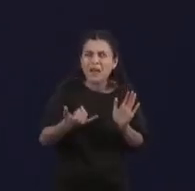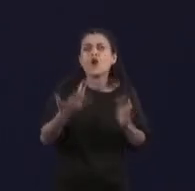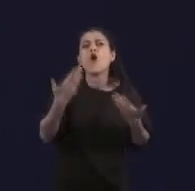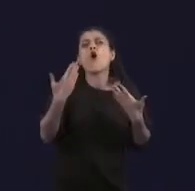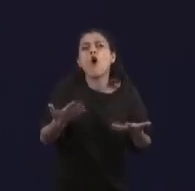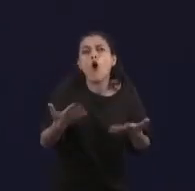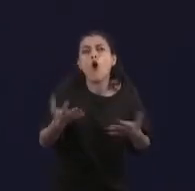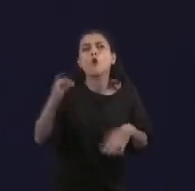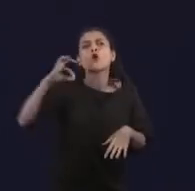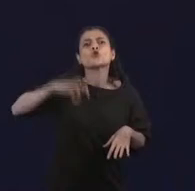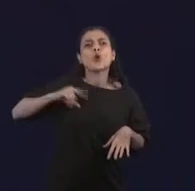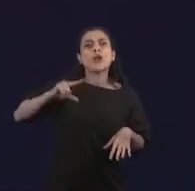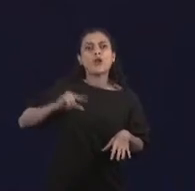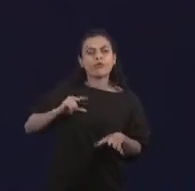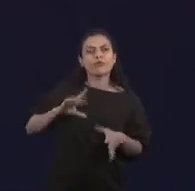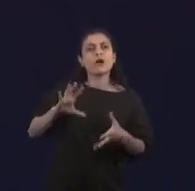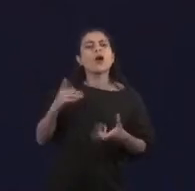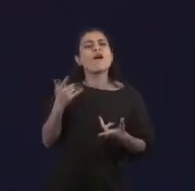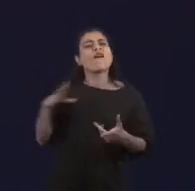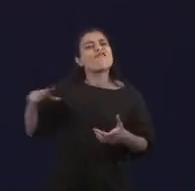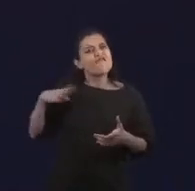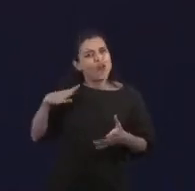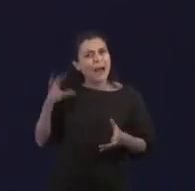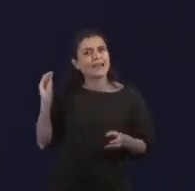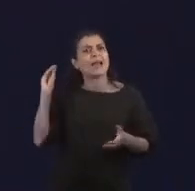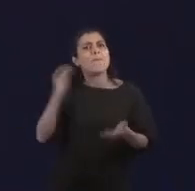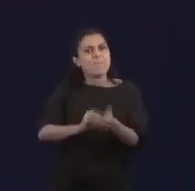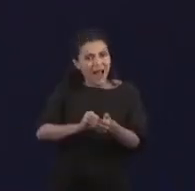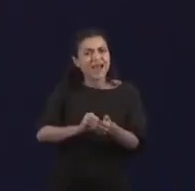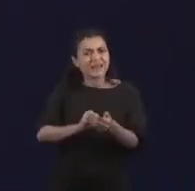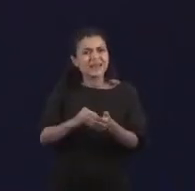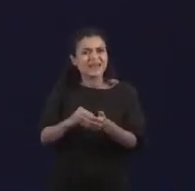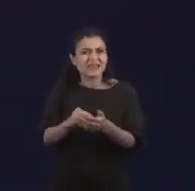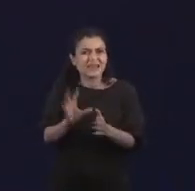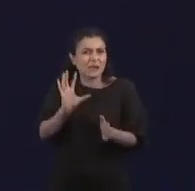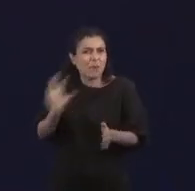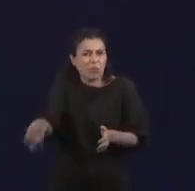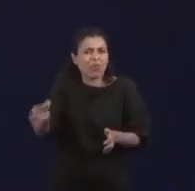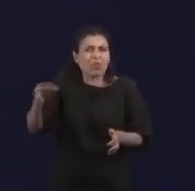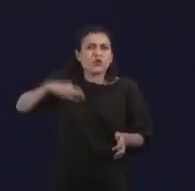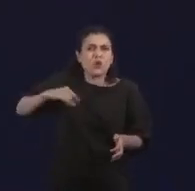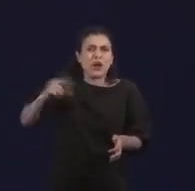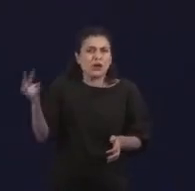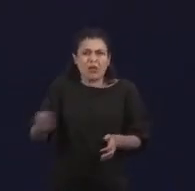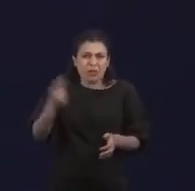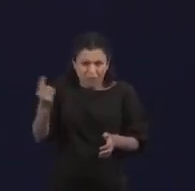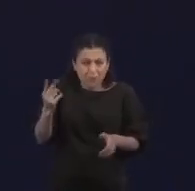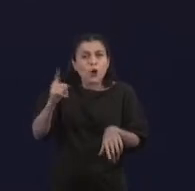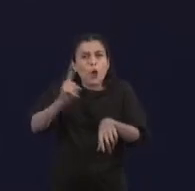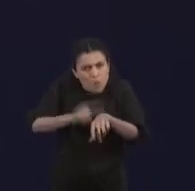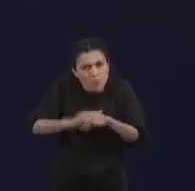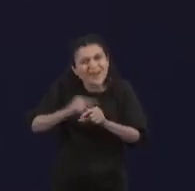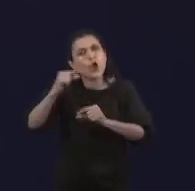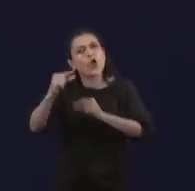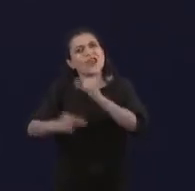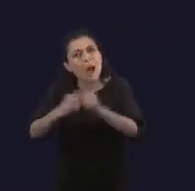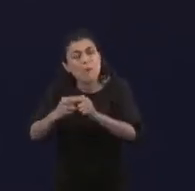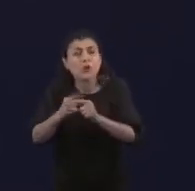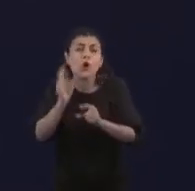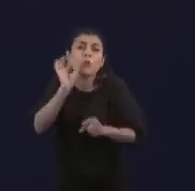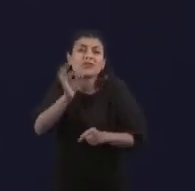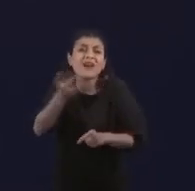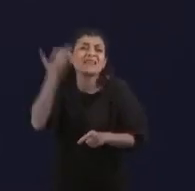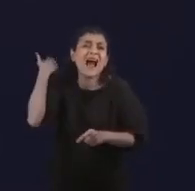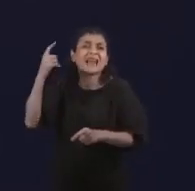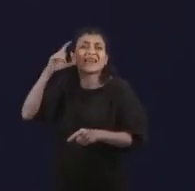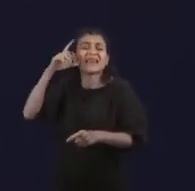salarios reprimidos y con salarios, como te los describí al principio, miserables, porque por supuesto venimos de un infierno de llamas muy